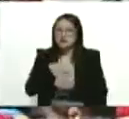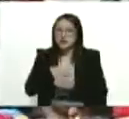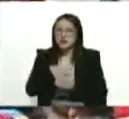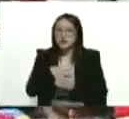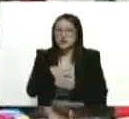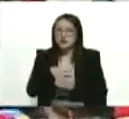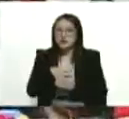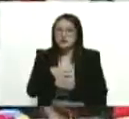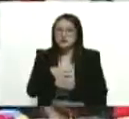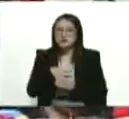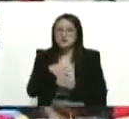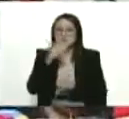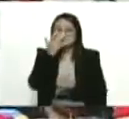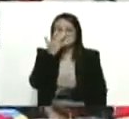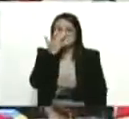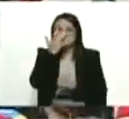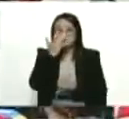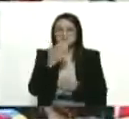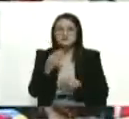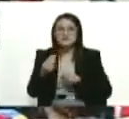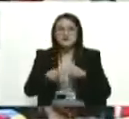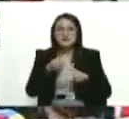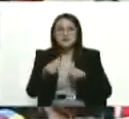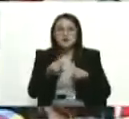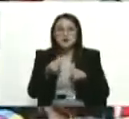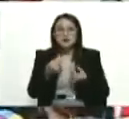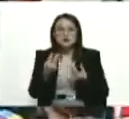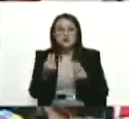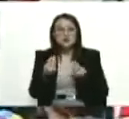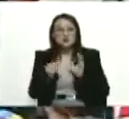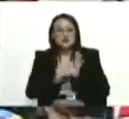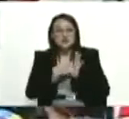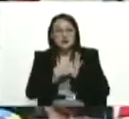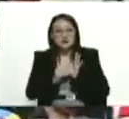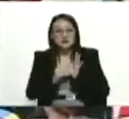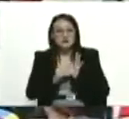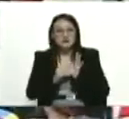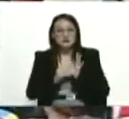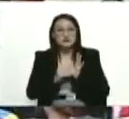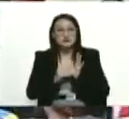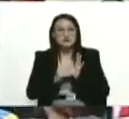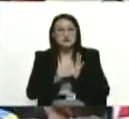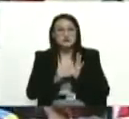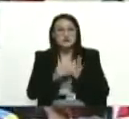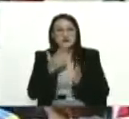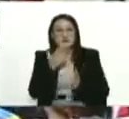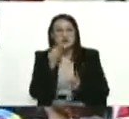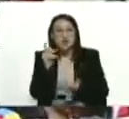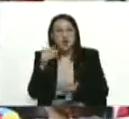lo revolcamos en una elección, ya lo hemos hecho en varias ocasiones. Si es